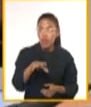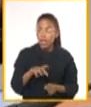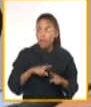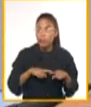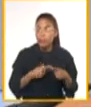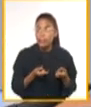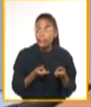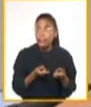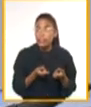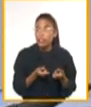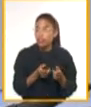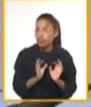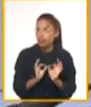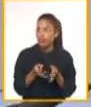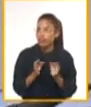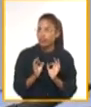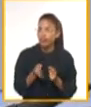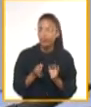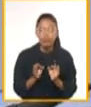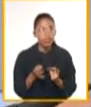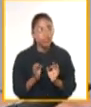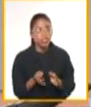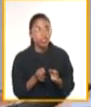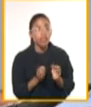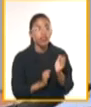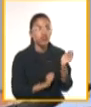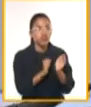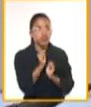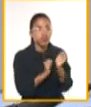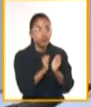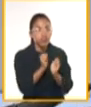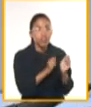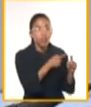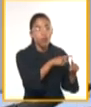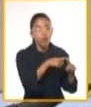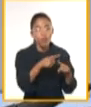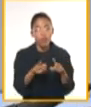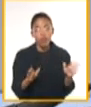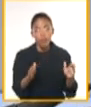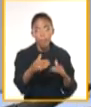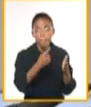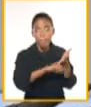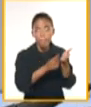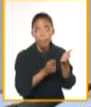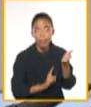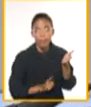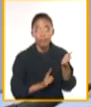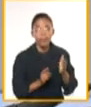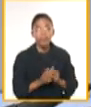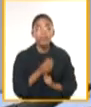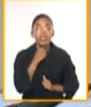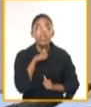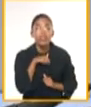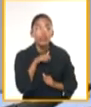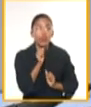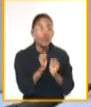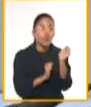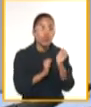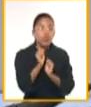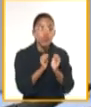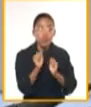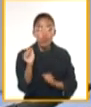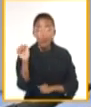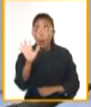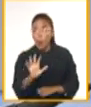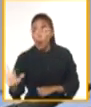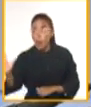ese mismo camino, hay que ir llegando con la energía al resto de las plantas. Y también enlaza la generación que entra del oeste de La Habana, llámese la generación